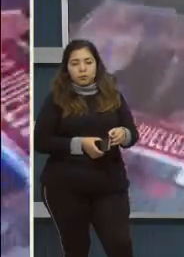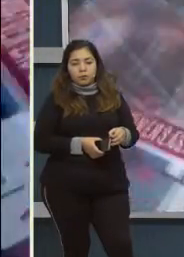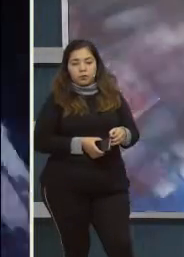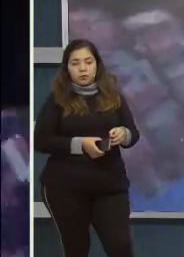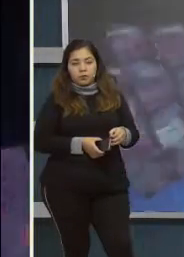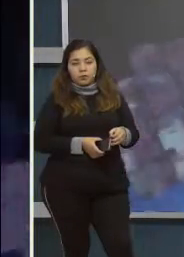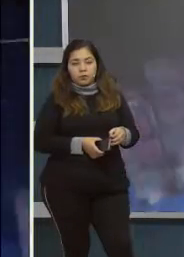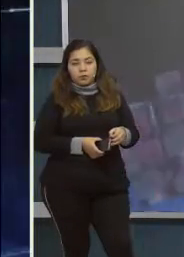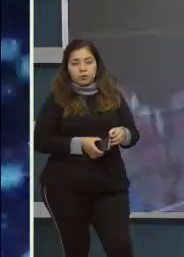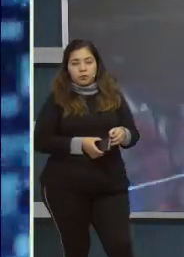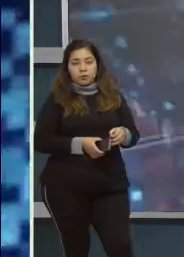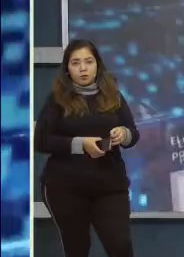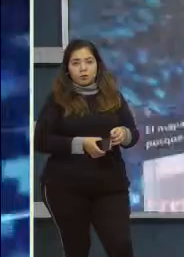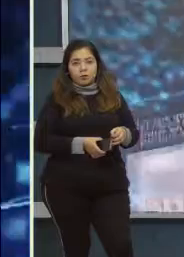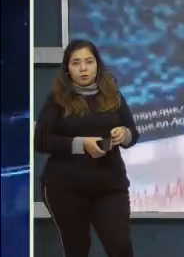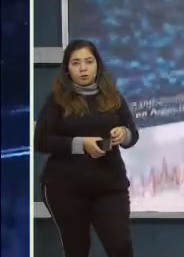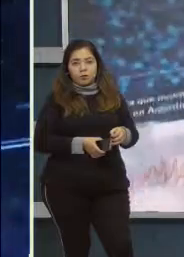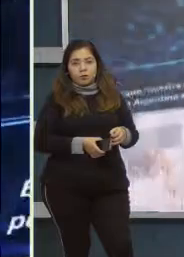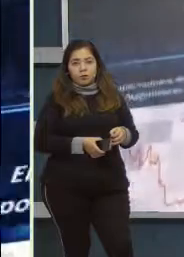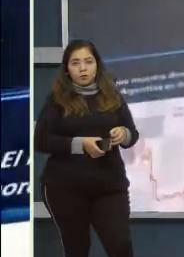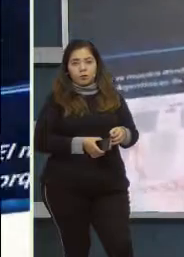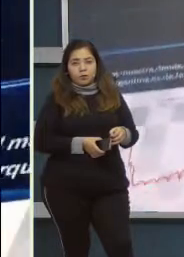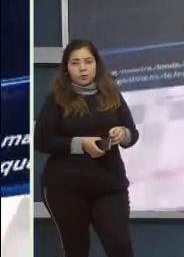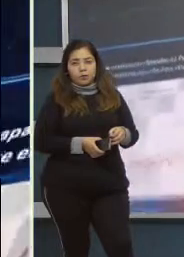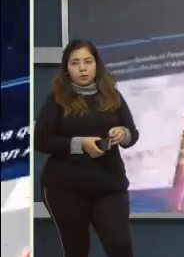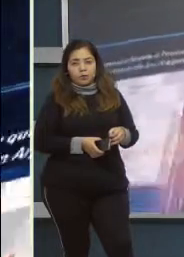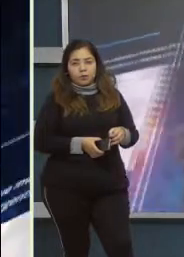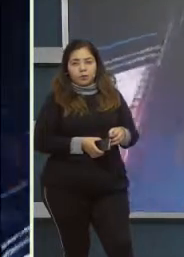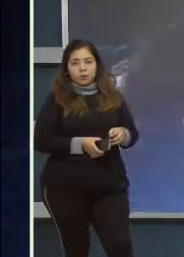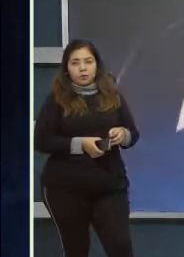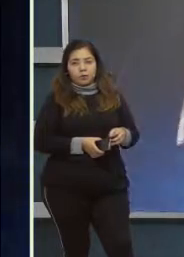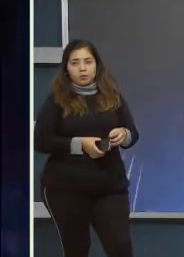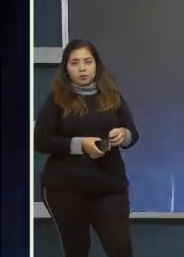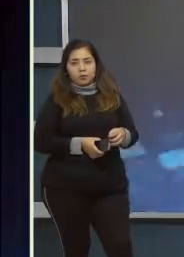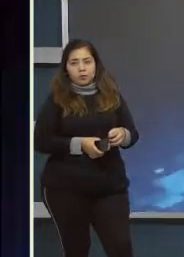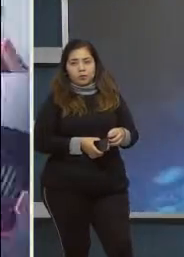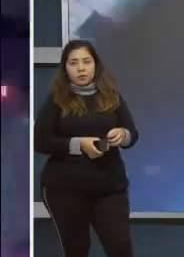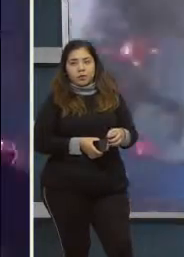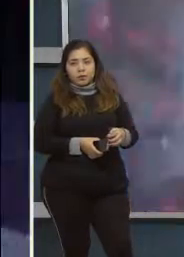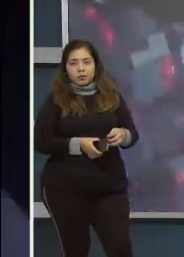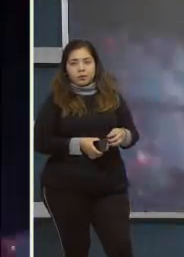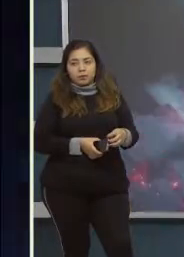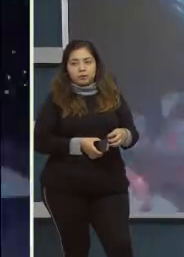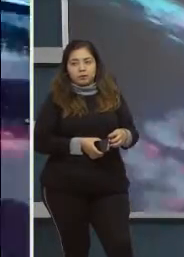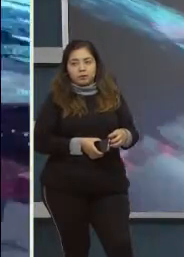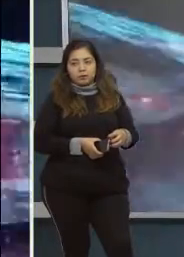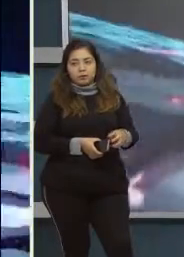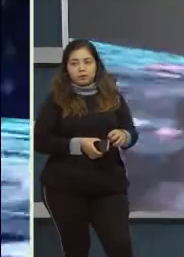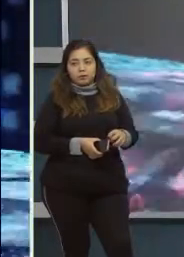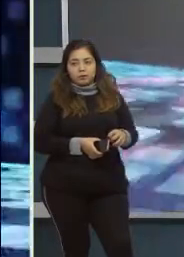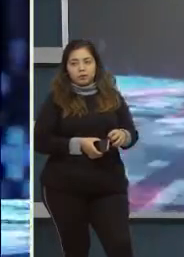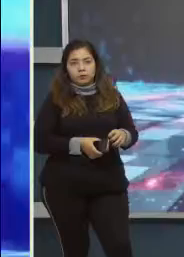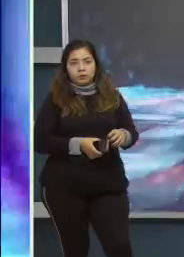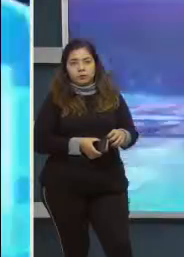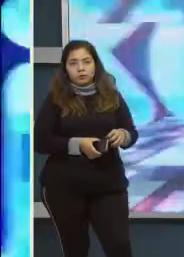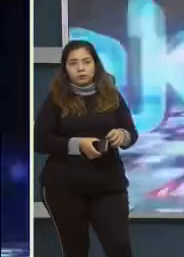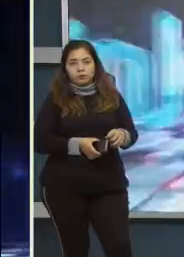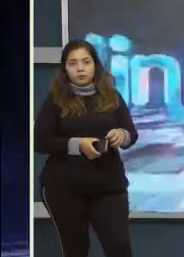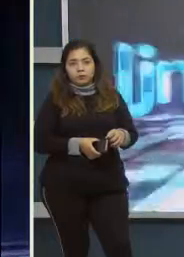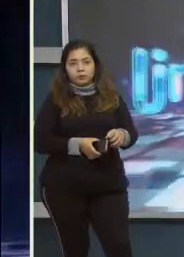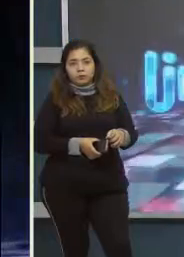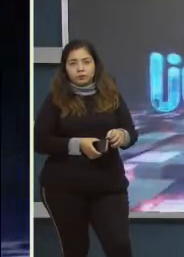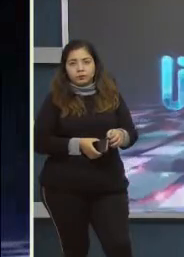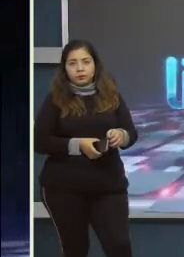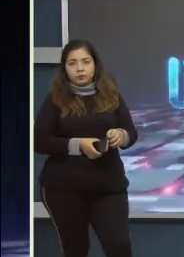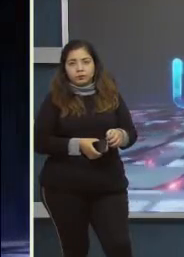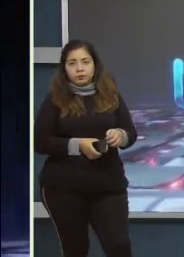conocemos la conformación de los cursos de ingreso porque no tenemos participación en esos cursos de ingreso. Lo que hace la universidad nada más es